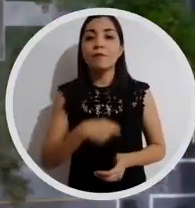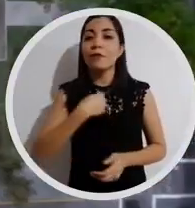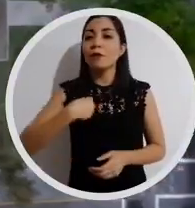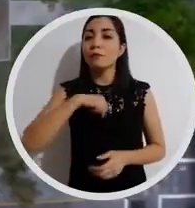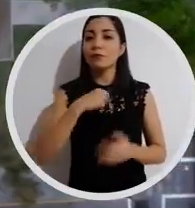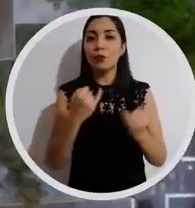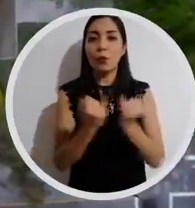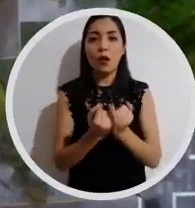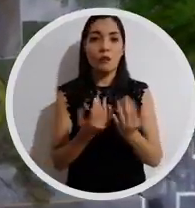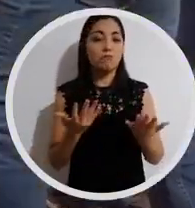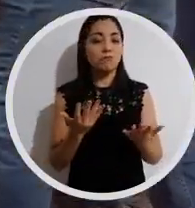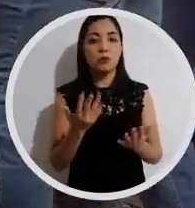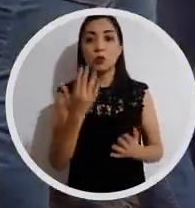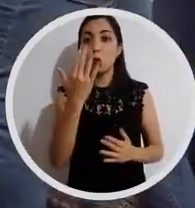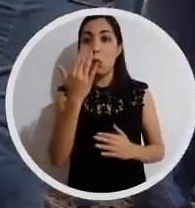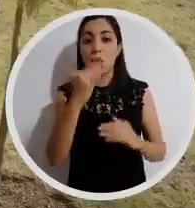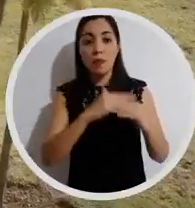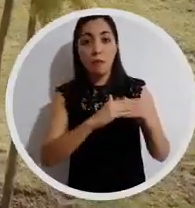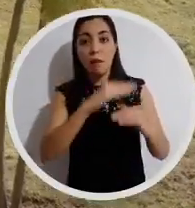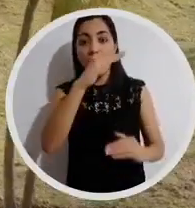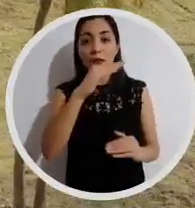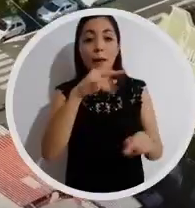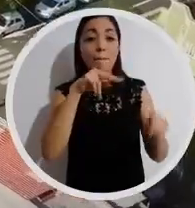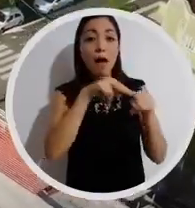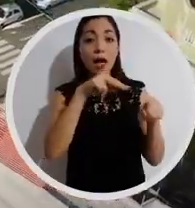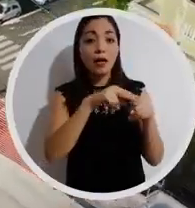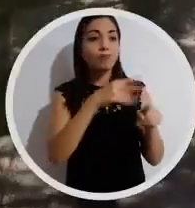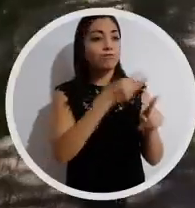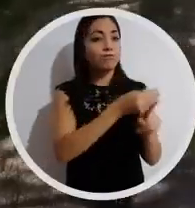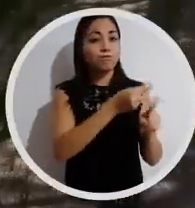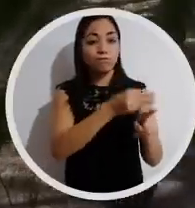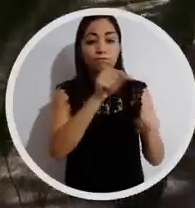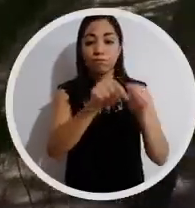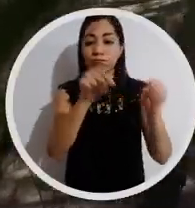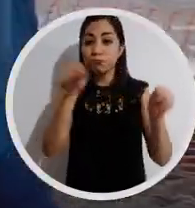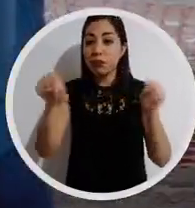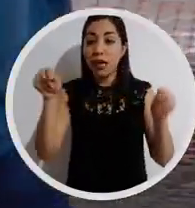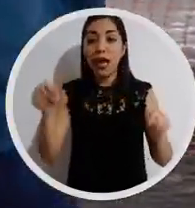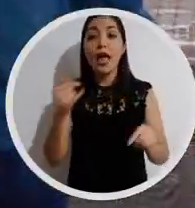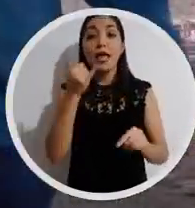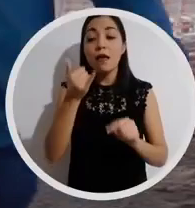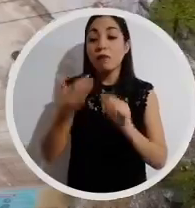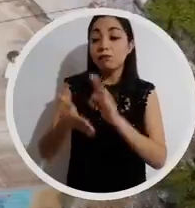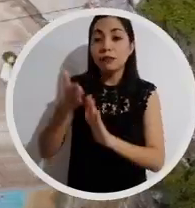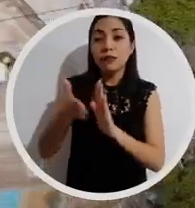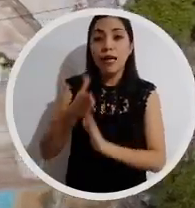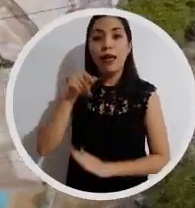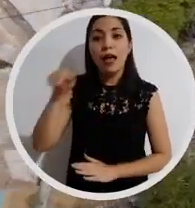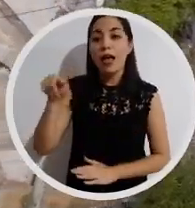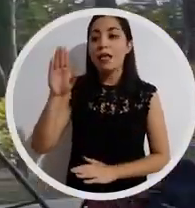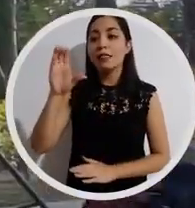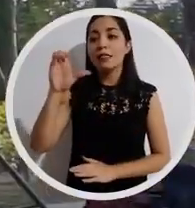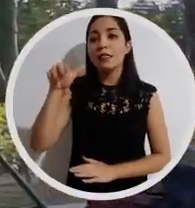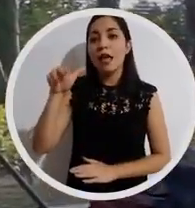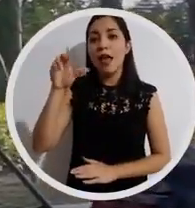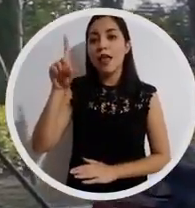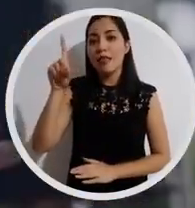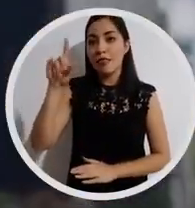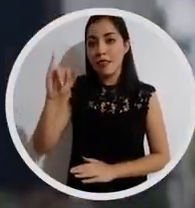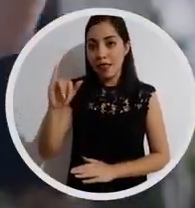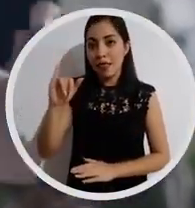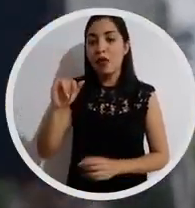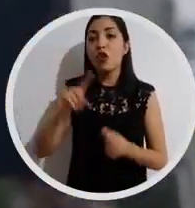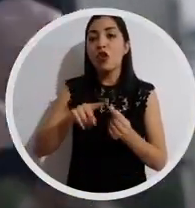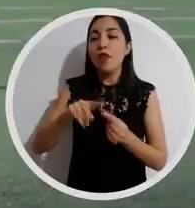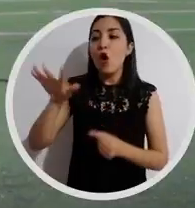Recuperamos más de 250 parques en toda la ciudad y avanzamos con las obras del Centro de Estimulación para Personas con Discapacidad Intelectual